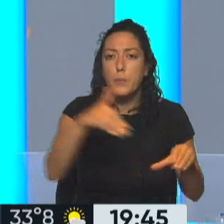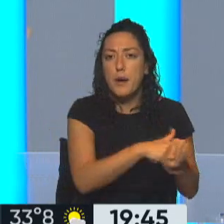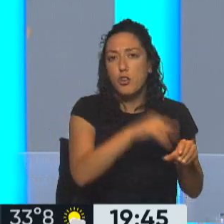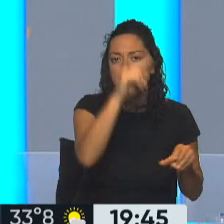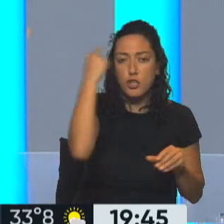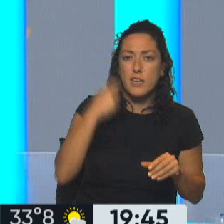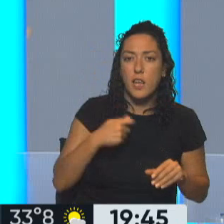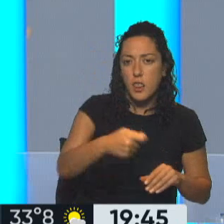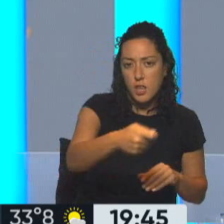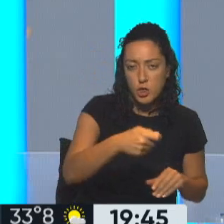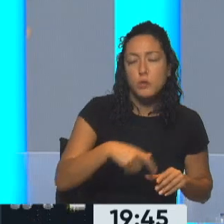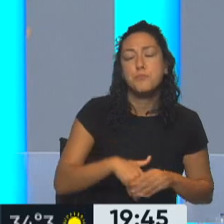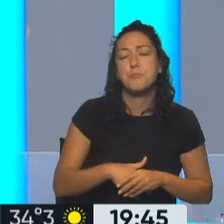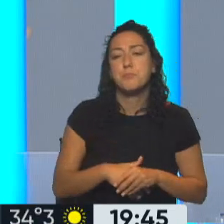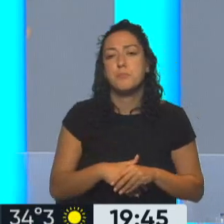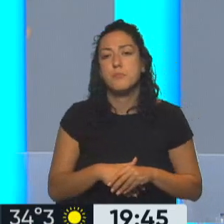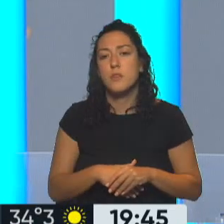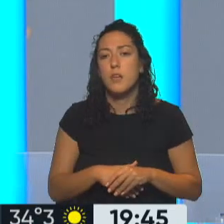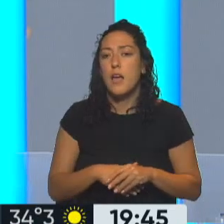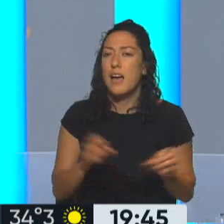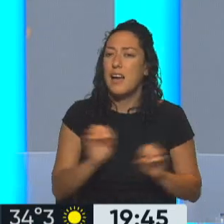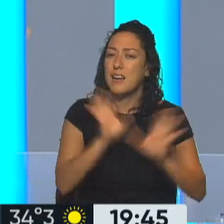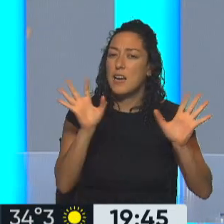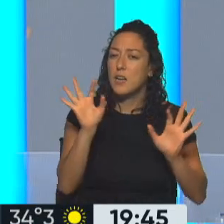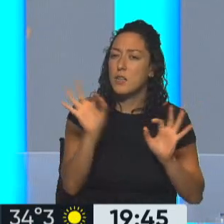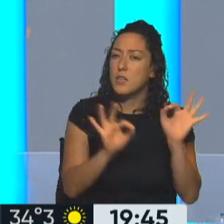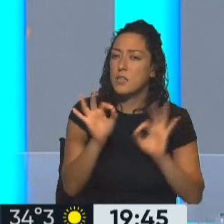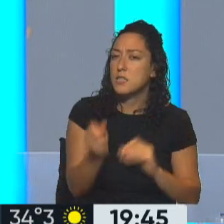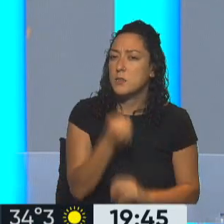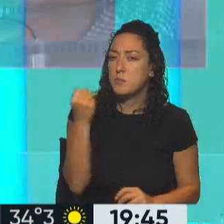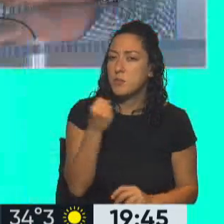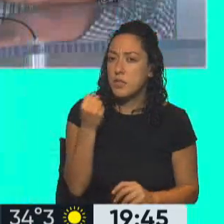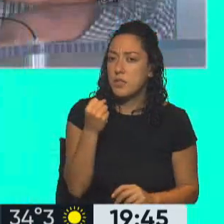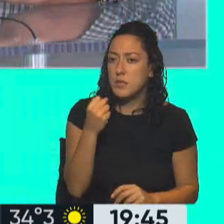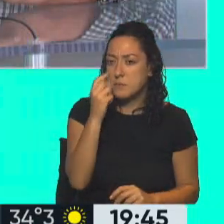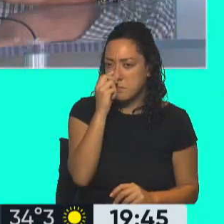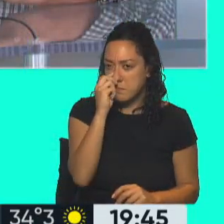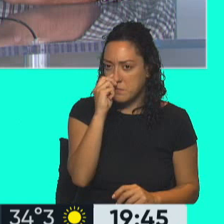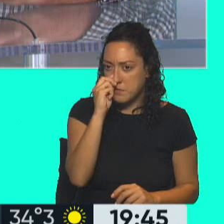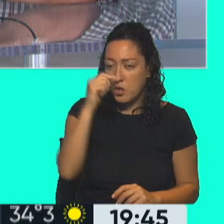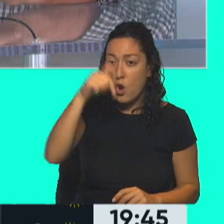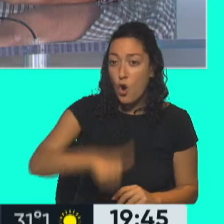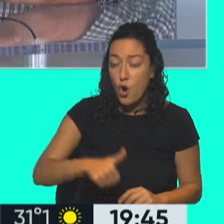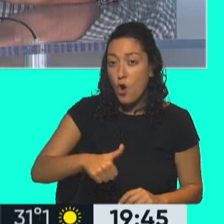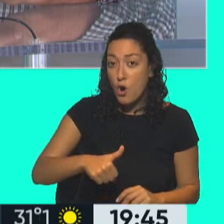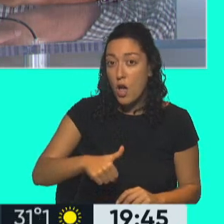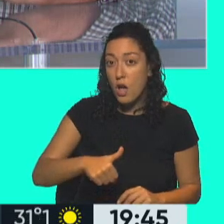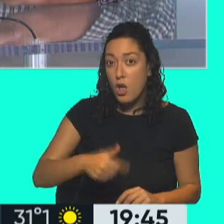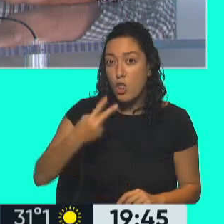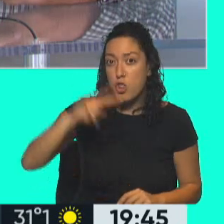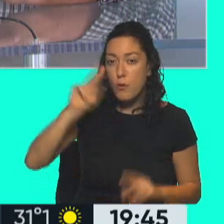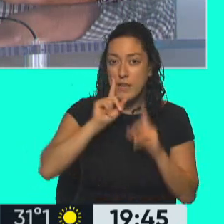nación el banco nación hay que aclarar un detalle muy importante hoy el doble el doble